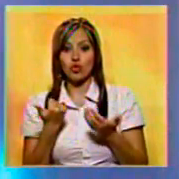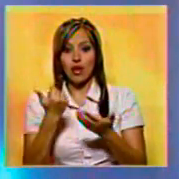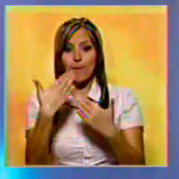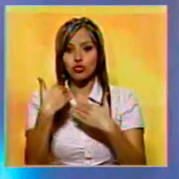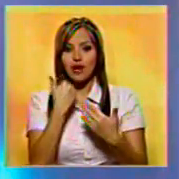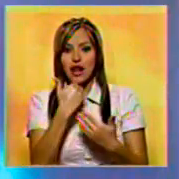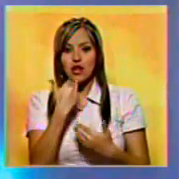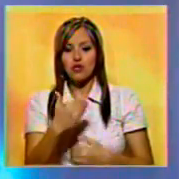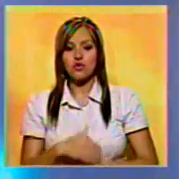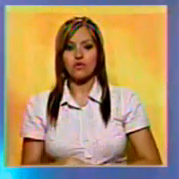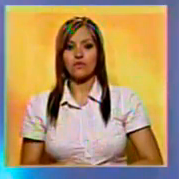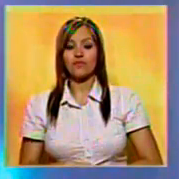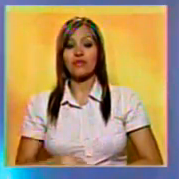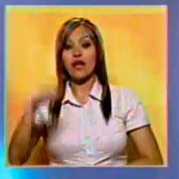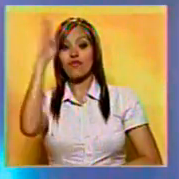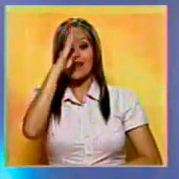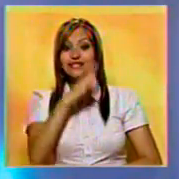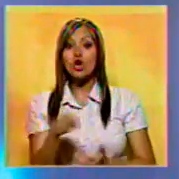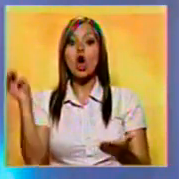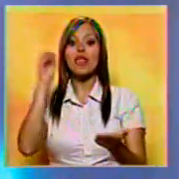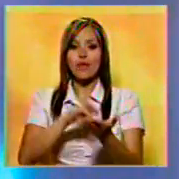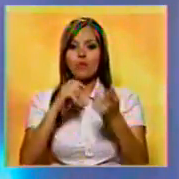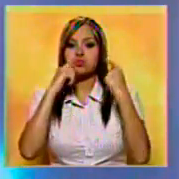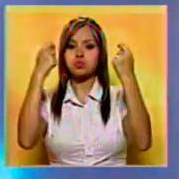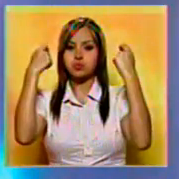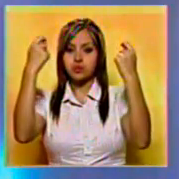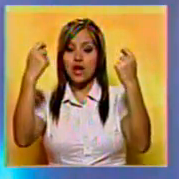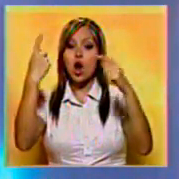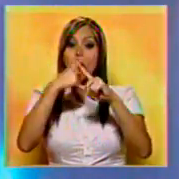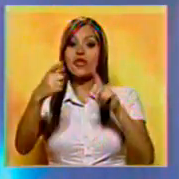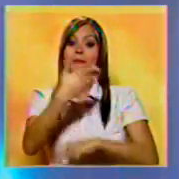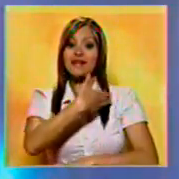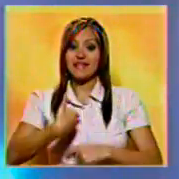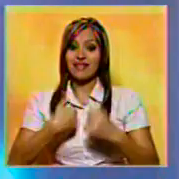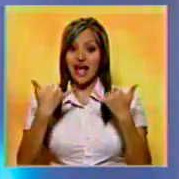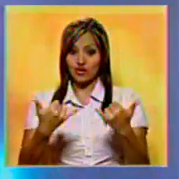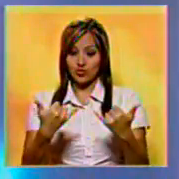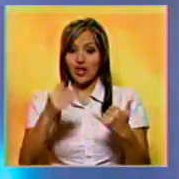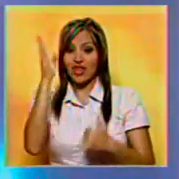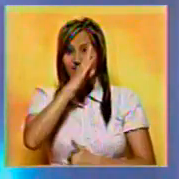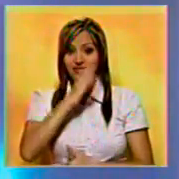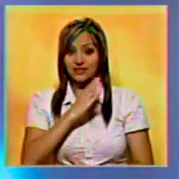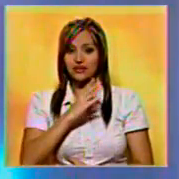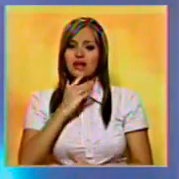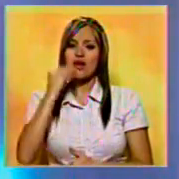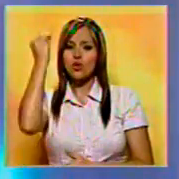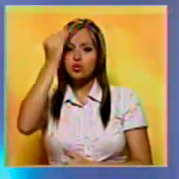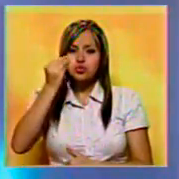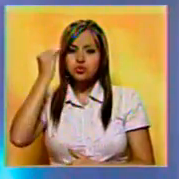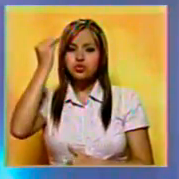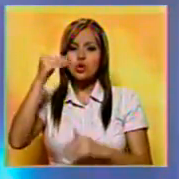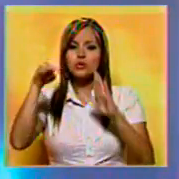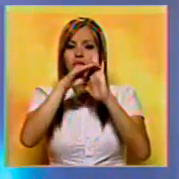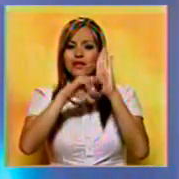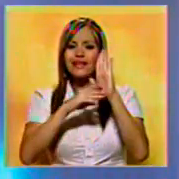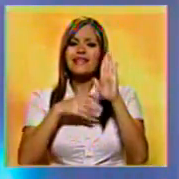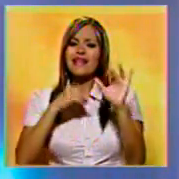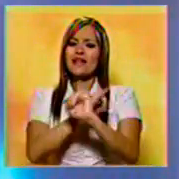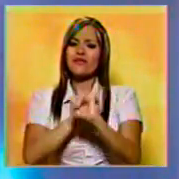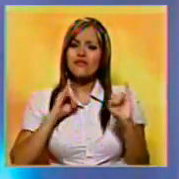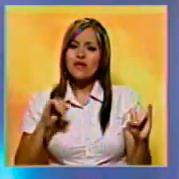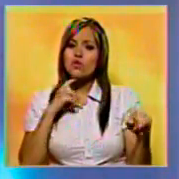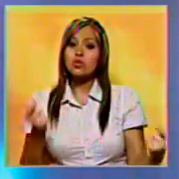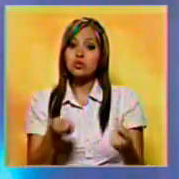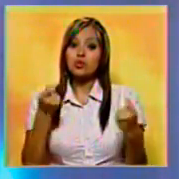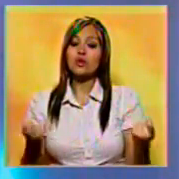en Brasil se registran nuevas manifestaciones violentas mientras que la presidenta Dilma rusev analiza una reforma que propone acabar con el financiamiento de